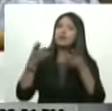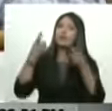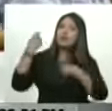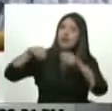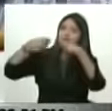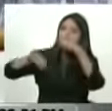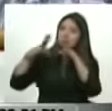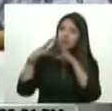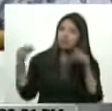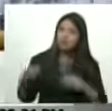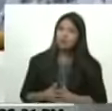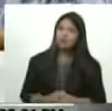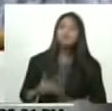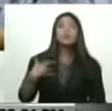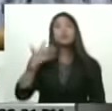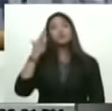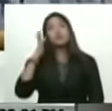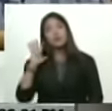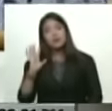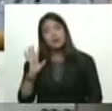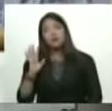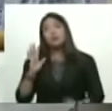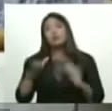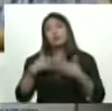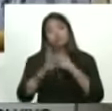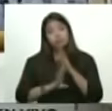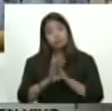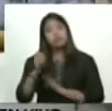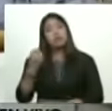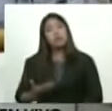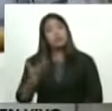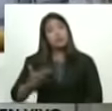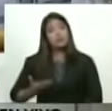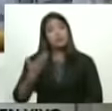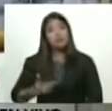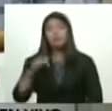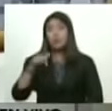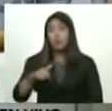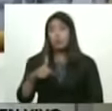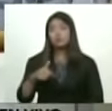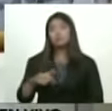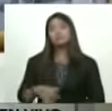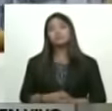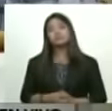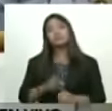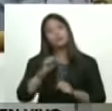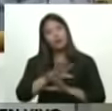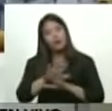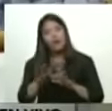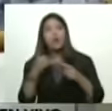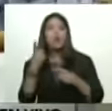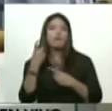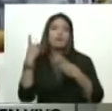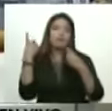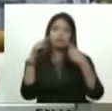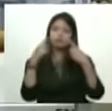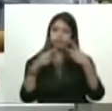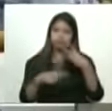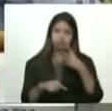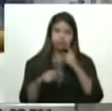exportación? Bueno, yo creo que es un avance importante el que se está realizando hoy. Obviamente hay que concretar todas